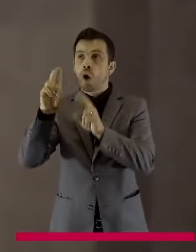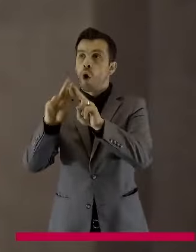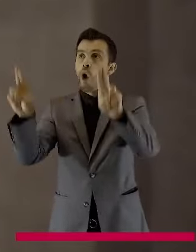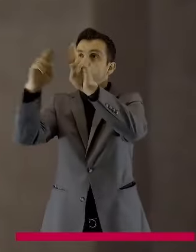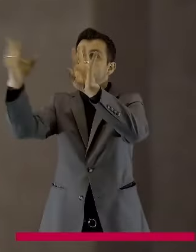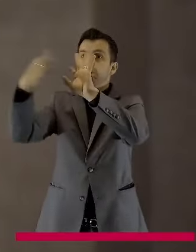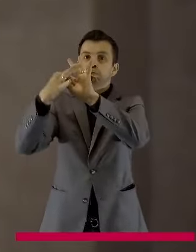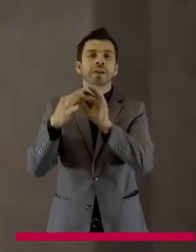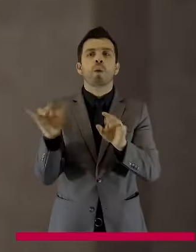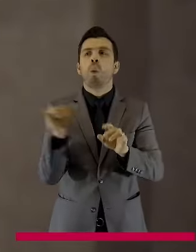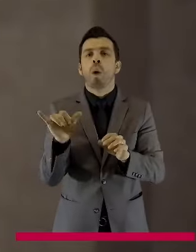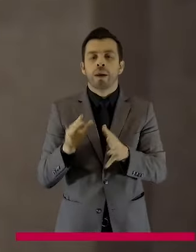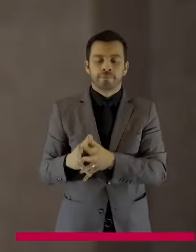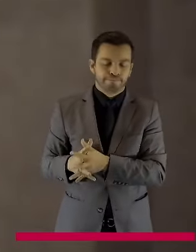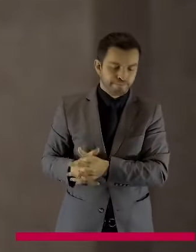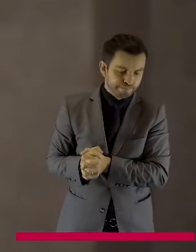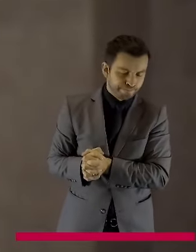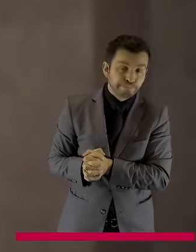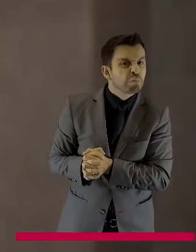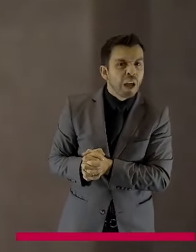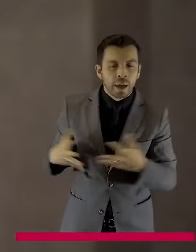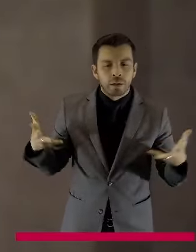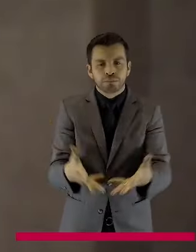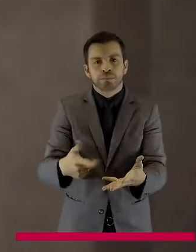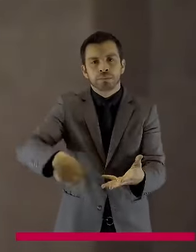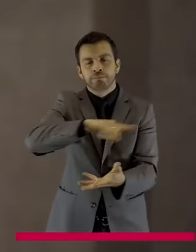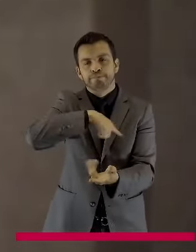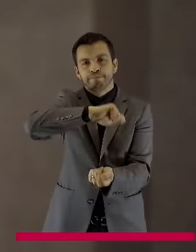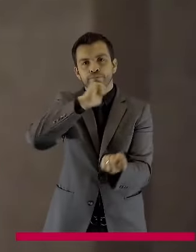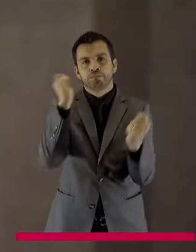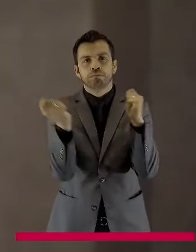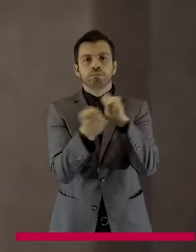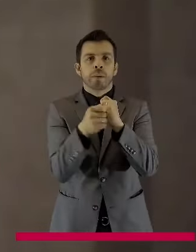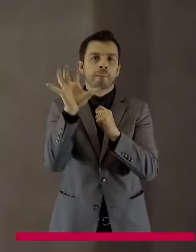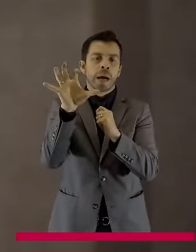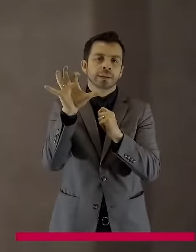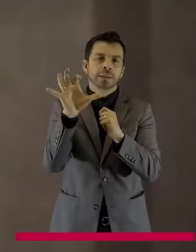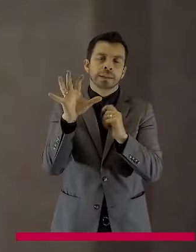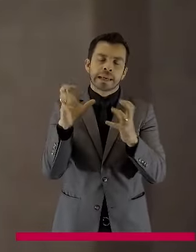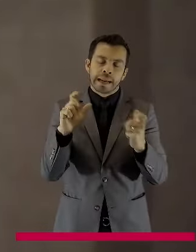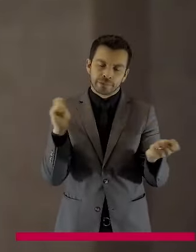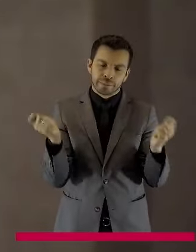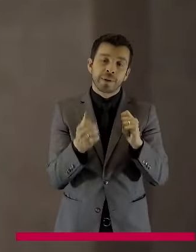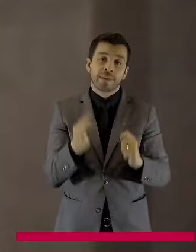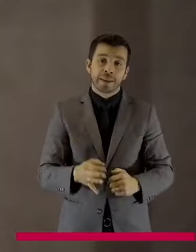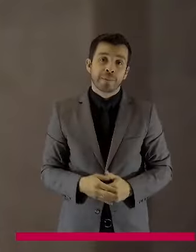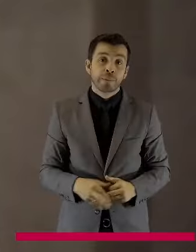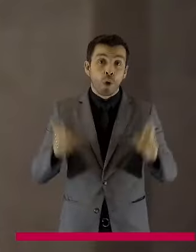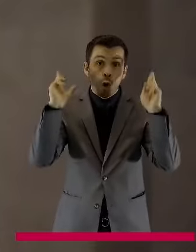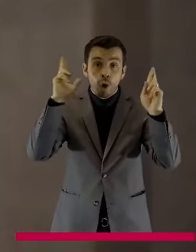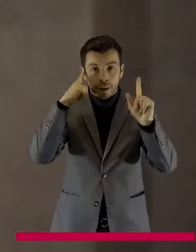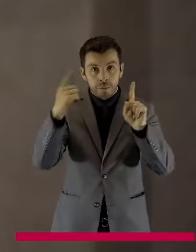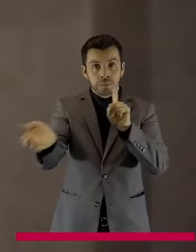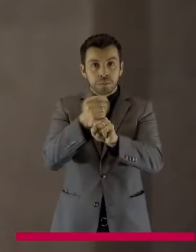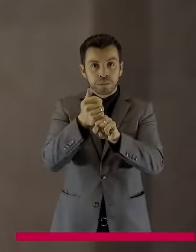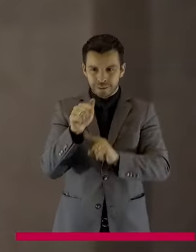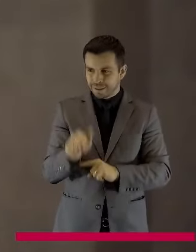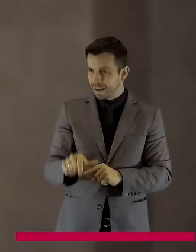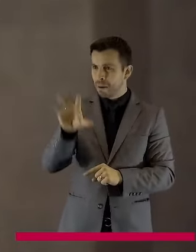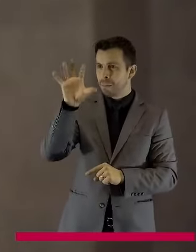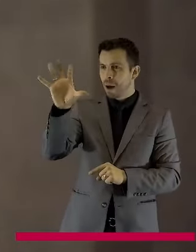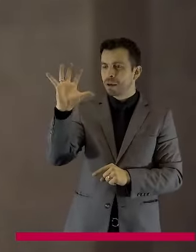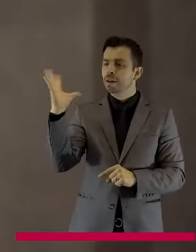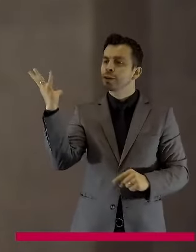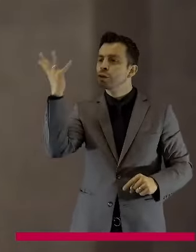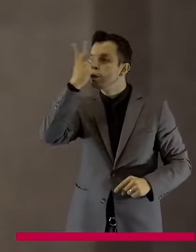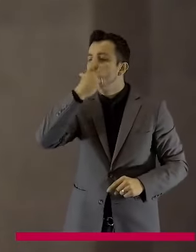mano para transformar nuestro país, para lograr que este país, el país de la belleza, sea